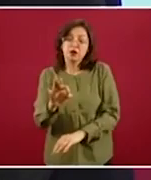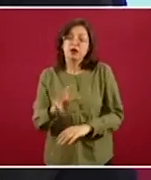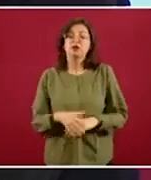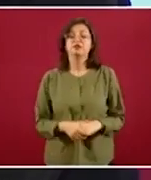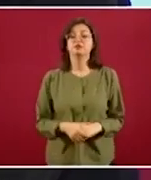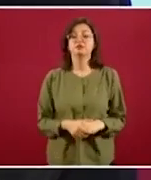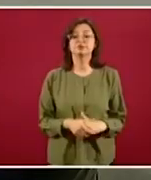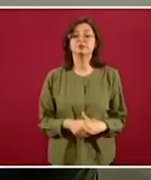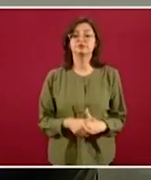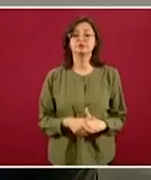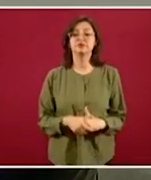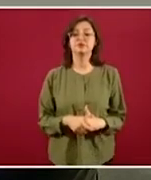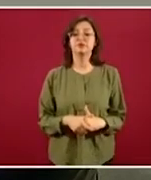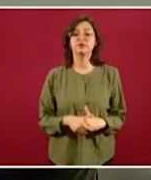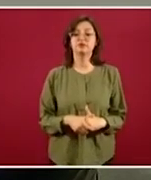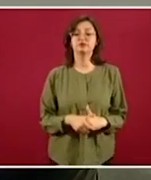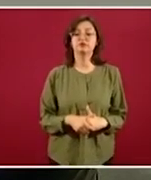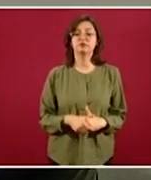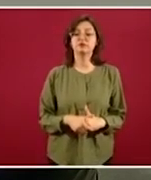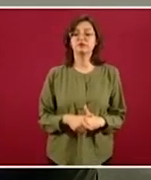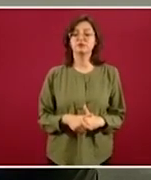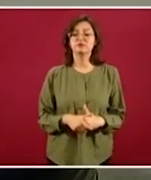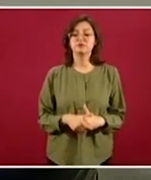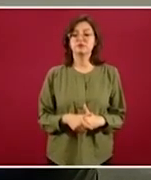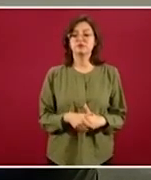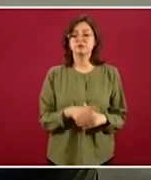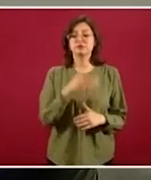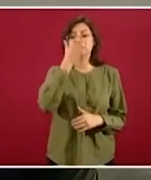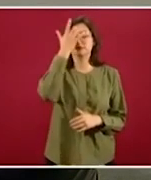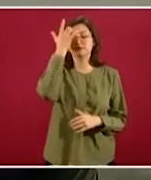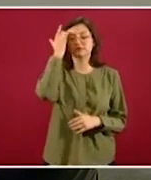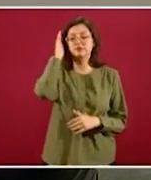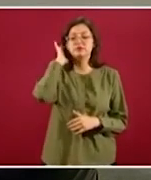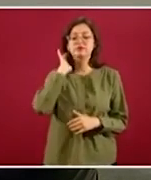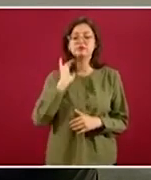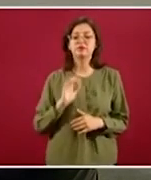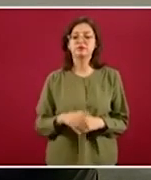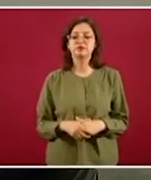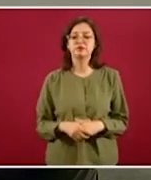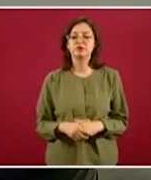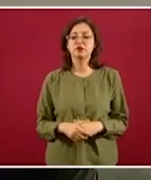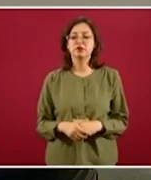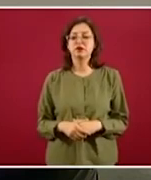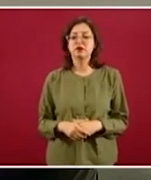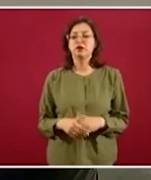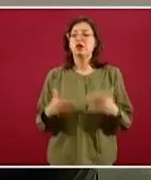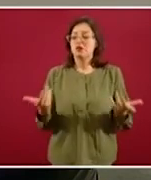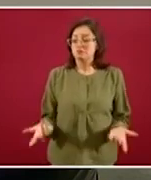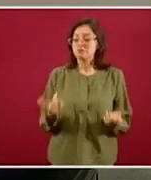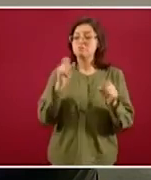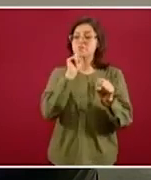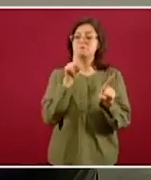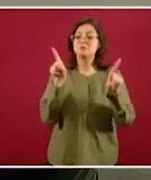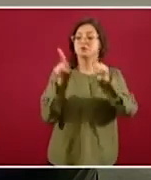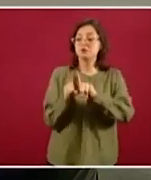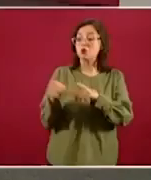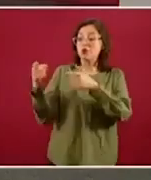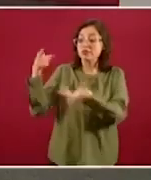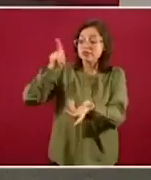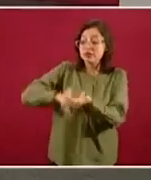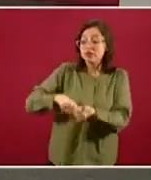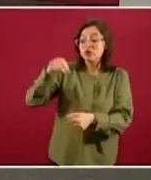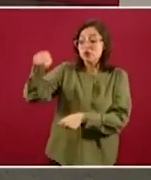Al iniciar la afluencia de pacientes con COVID, debe suspenderse los servicios de atención ambulatoria y también las cirugías